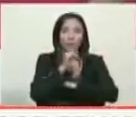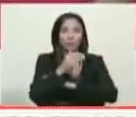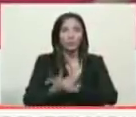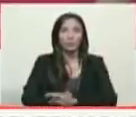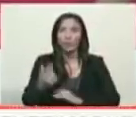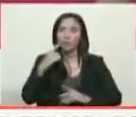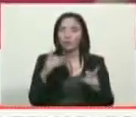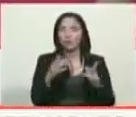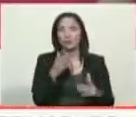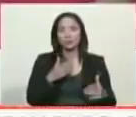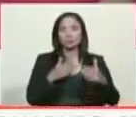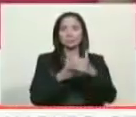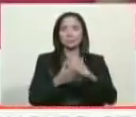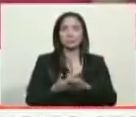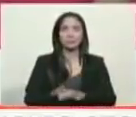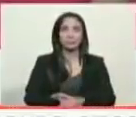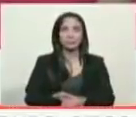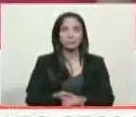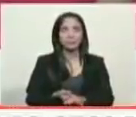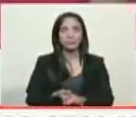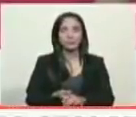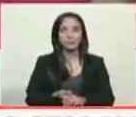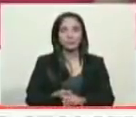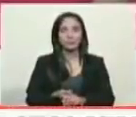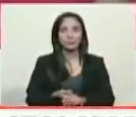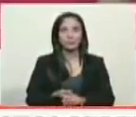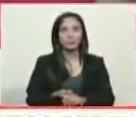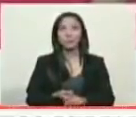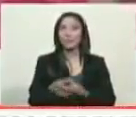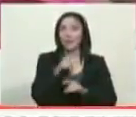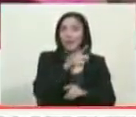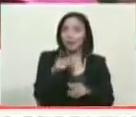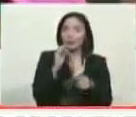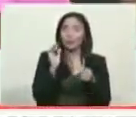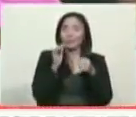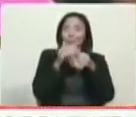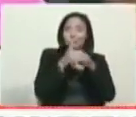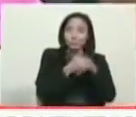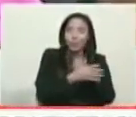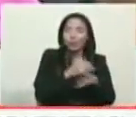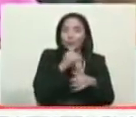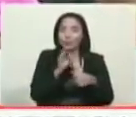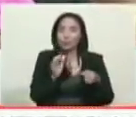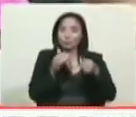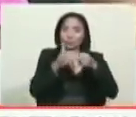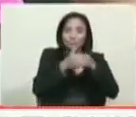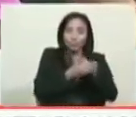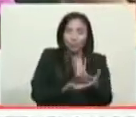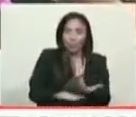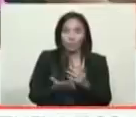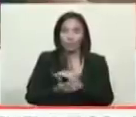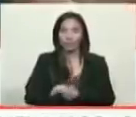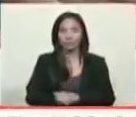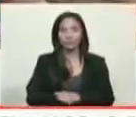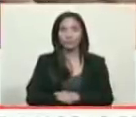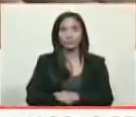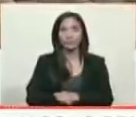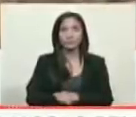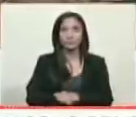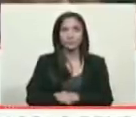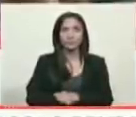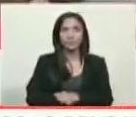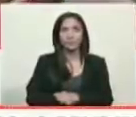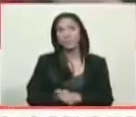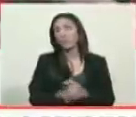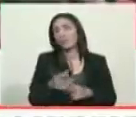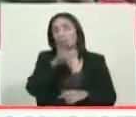ocultar. Quieren ellos ocultar lo que está ocurriendo en Venezuela. Yo no sé si